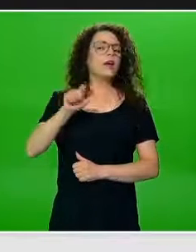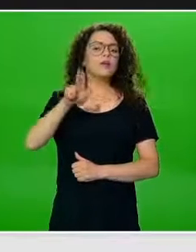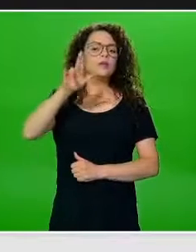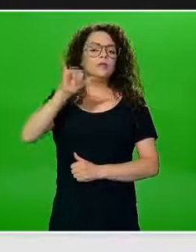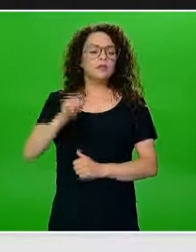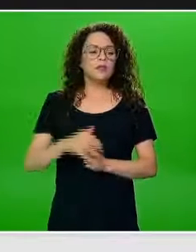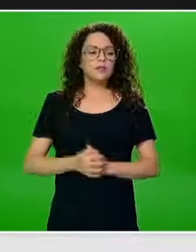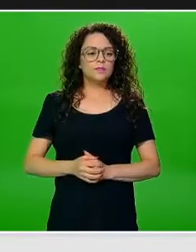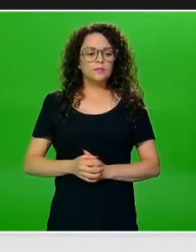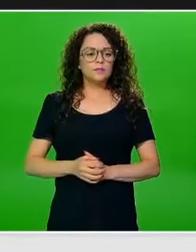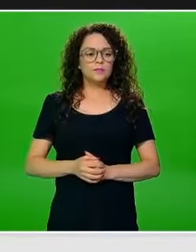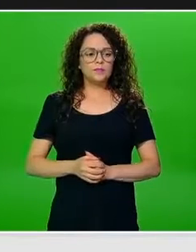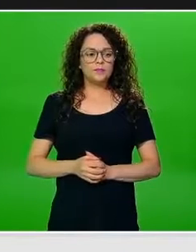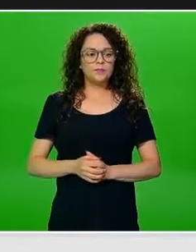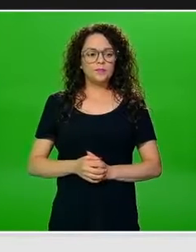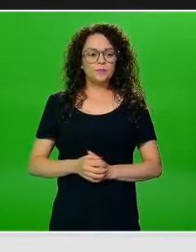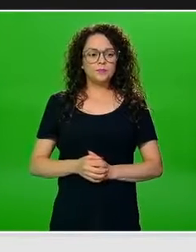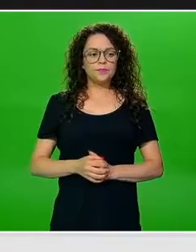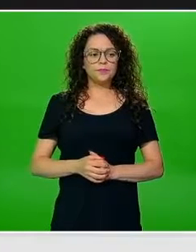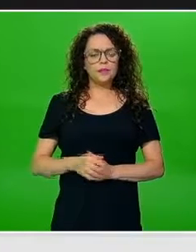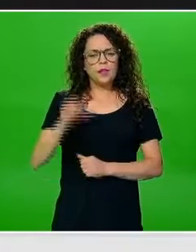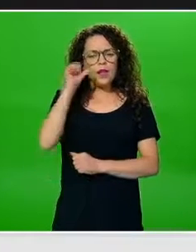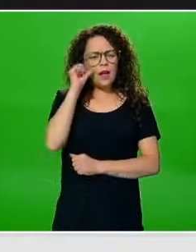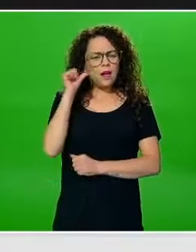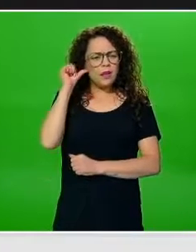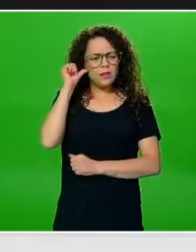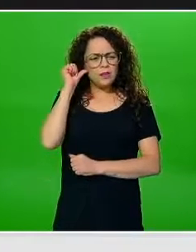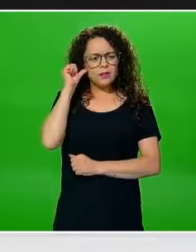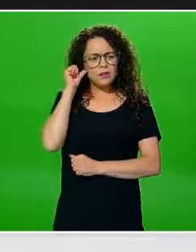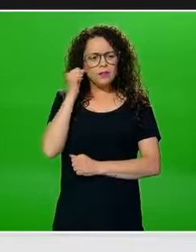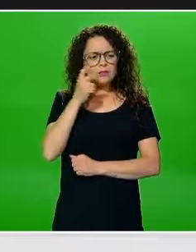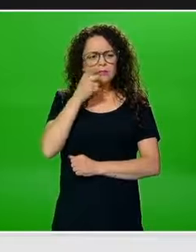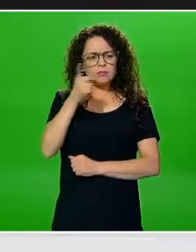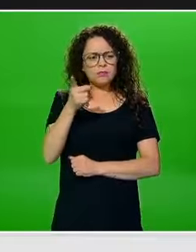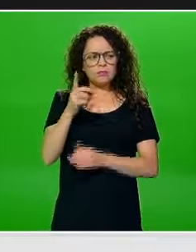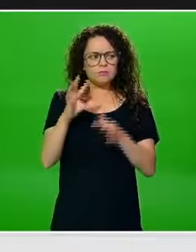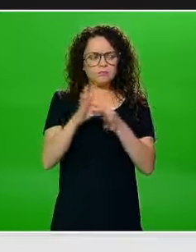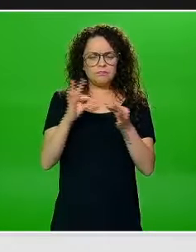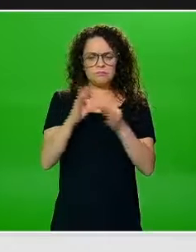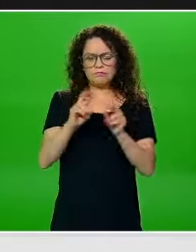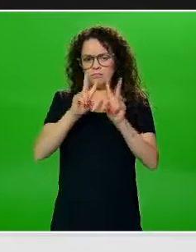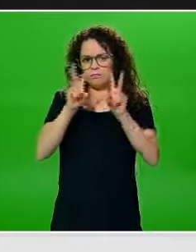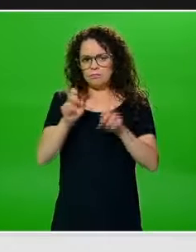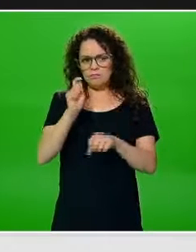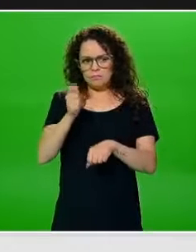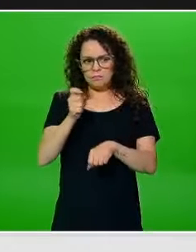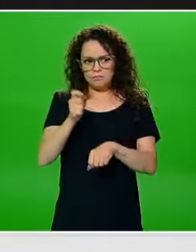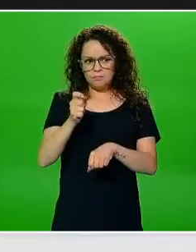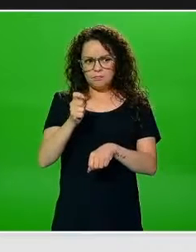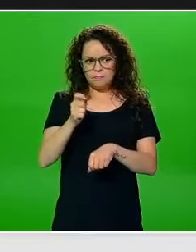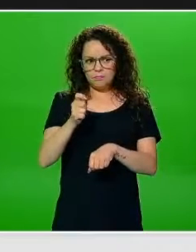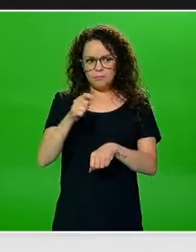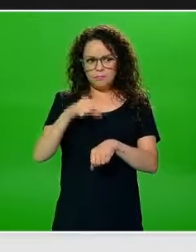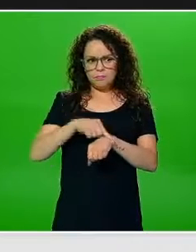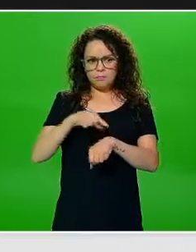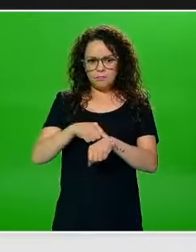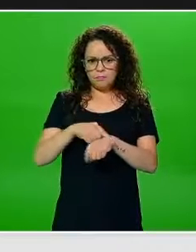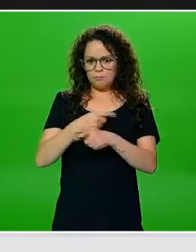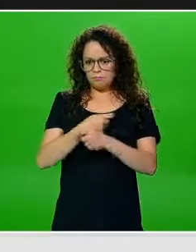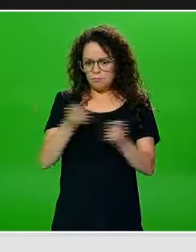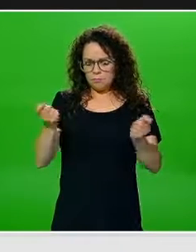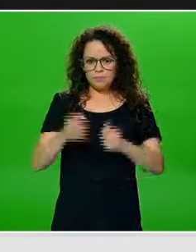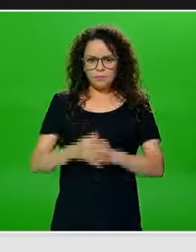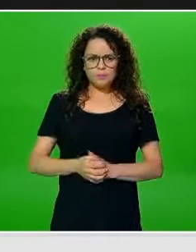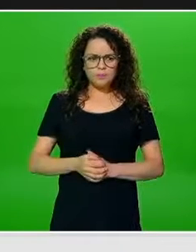duda rápida. Ayer presentaban los avances en telemedicina, ¿no?, que se han aplicado ahora durante la pandemia,